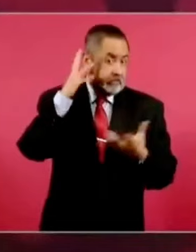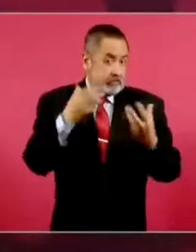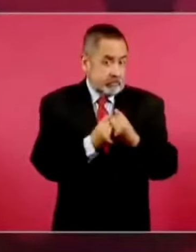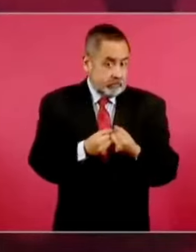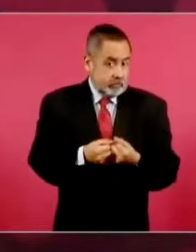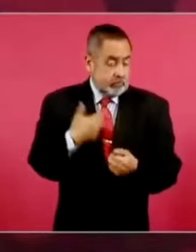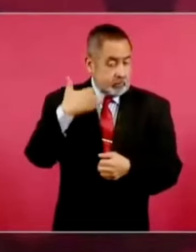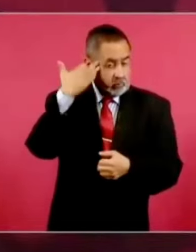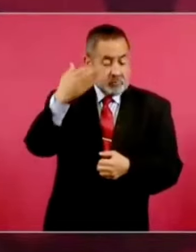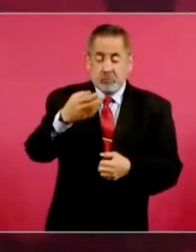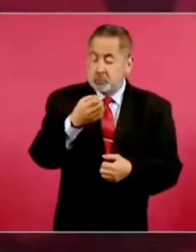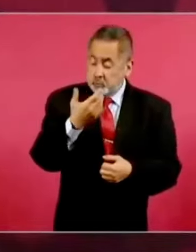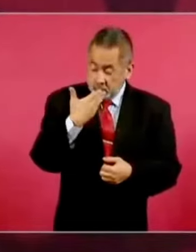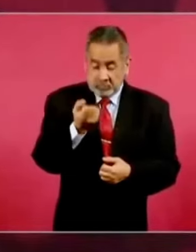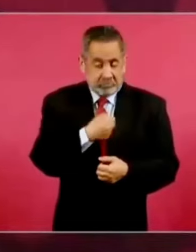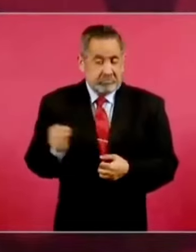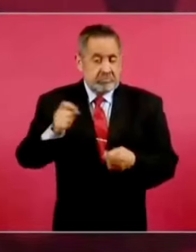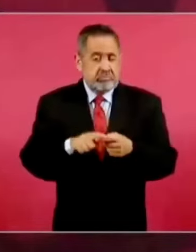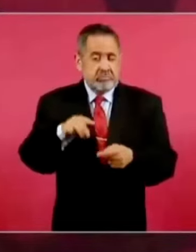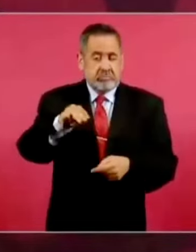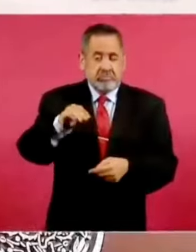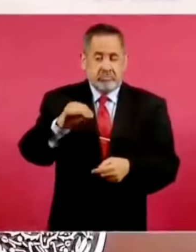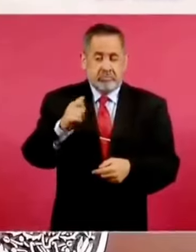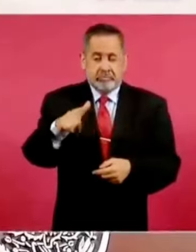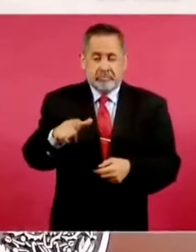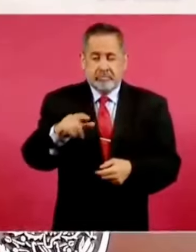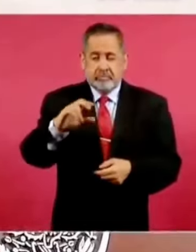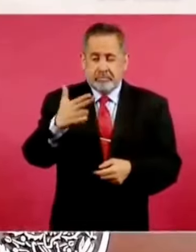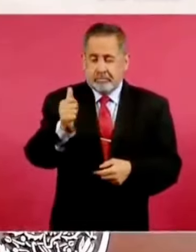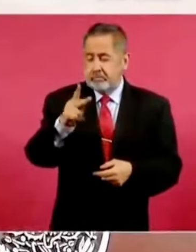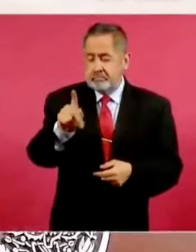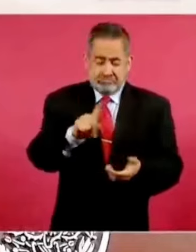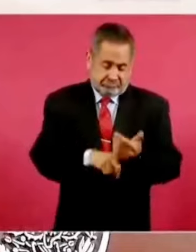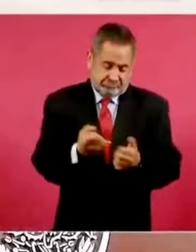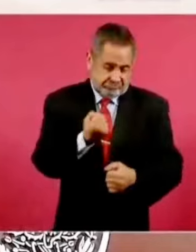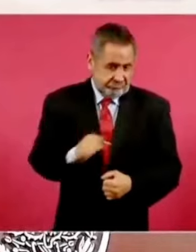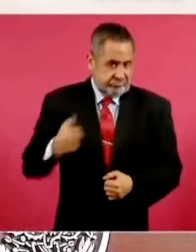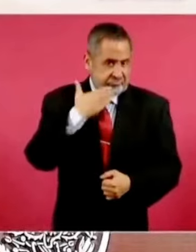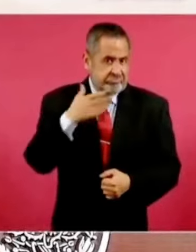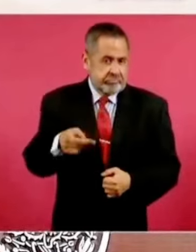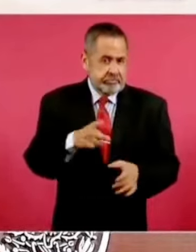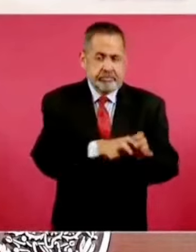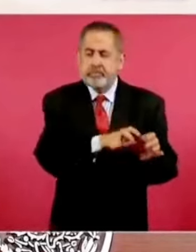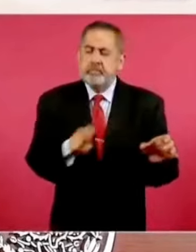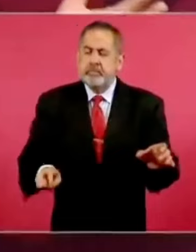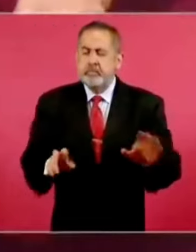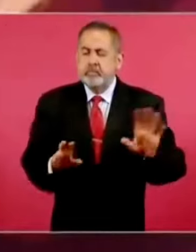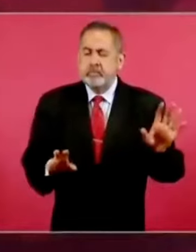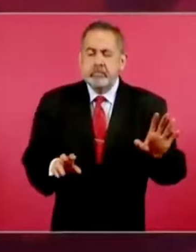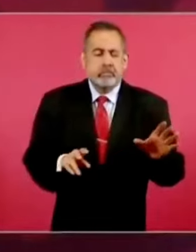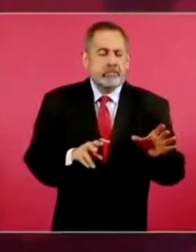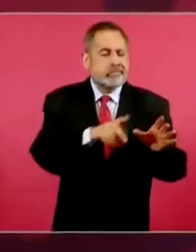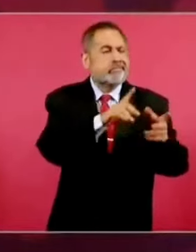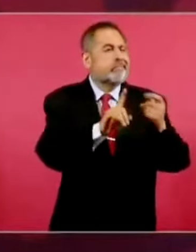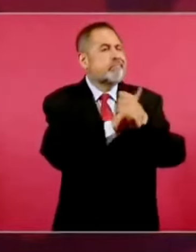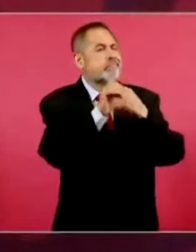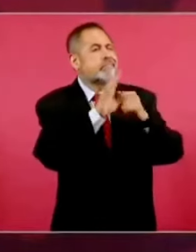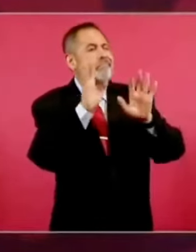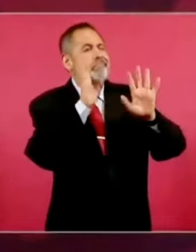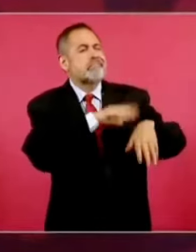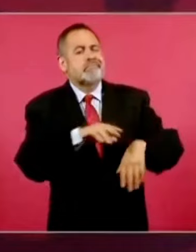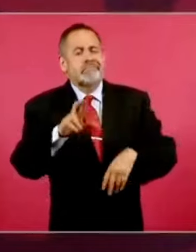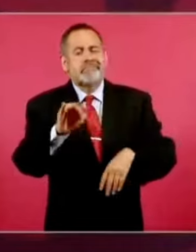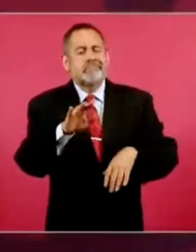buen periodista, Miguel Ángel Hernández Chapa, pero se fue degenerando, ¿no?